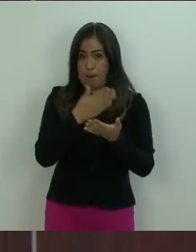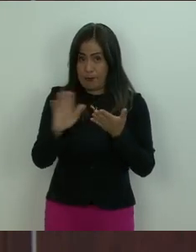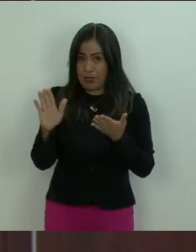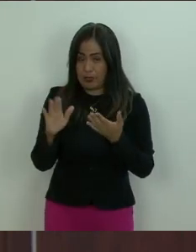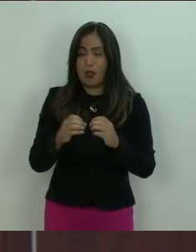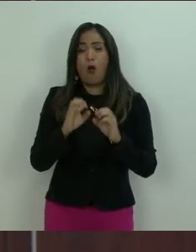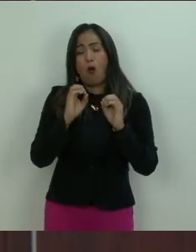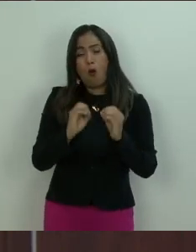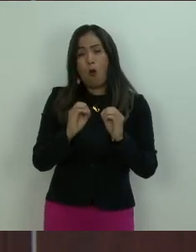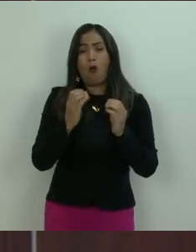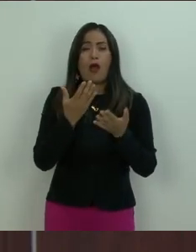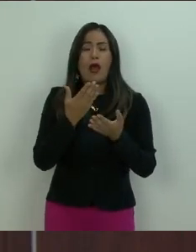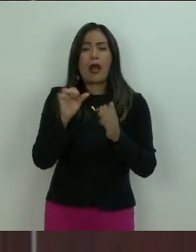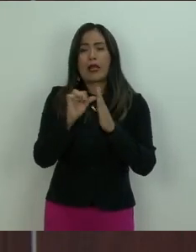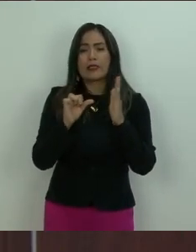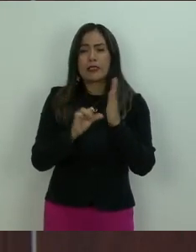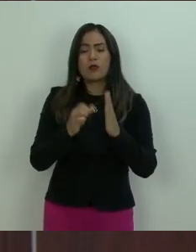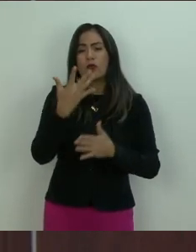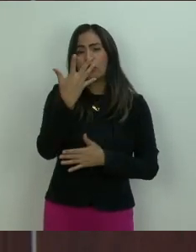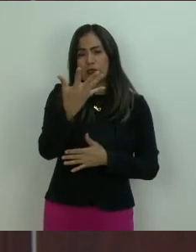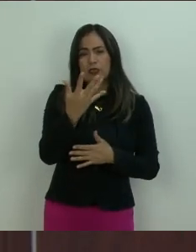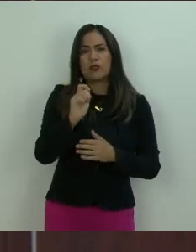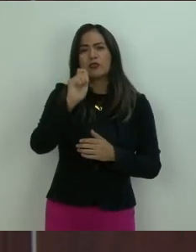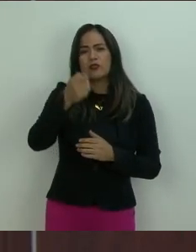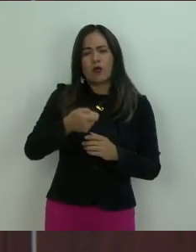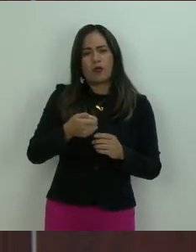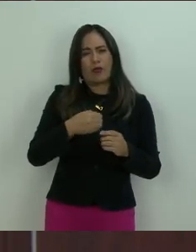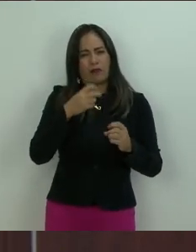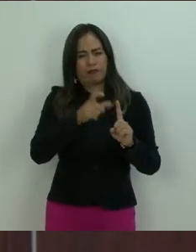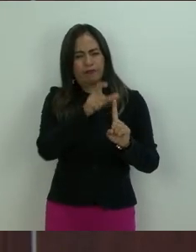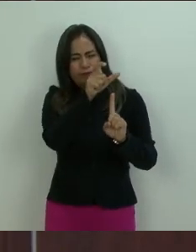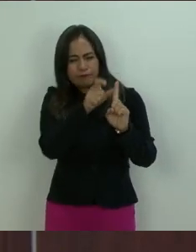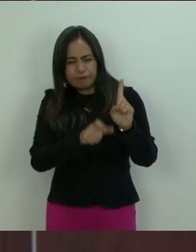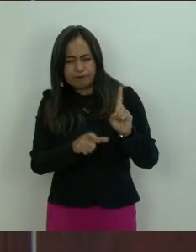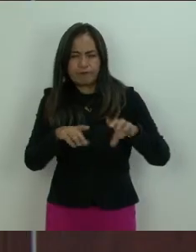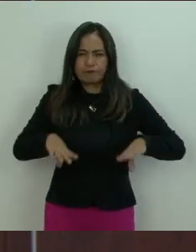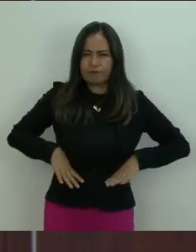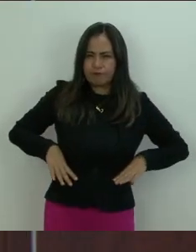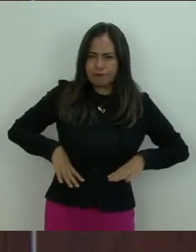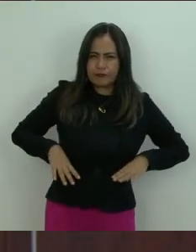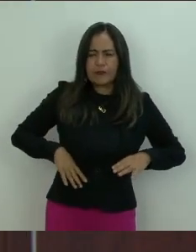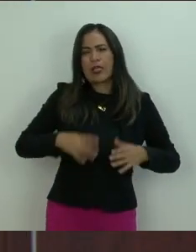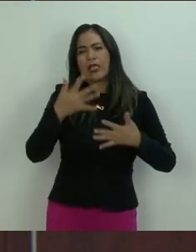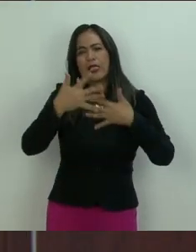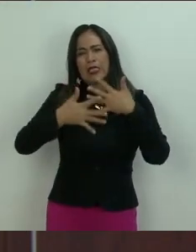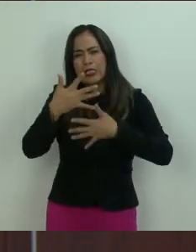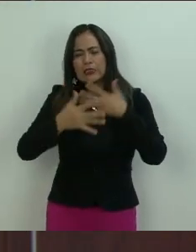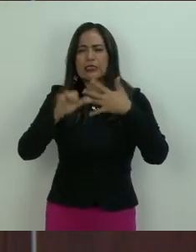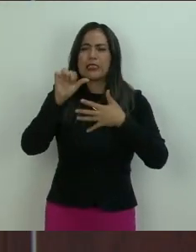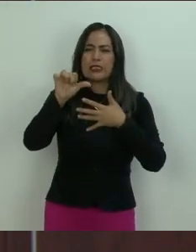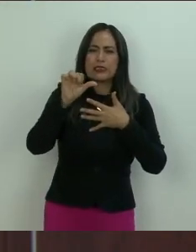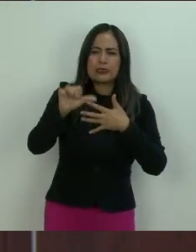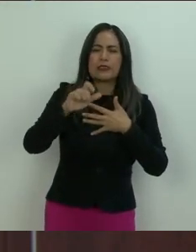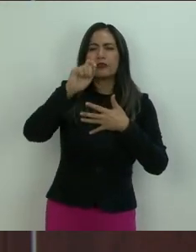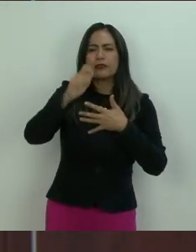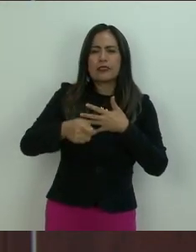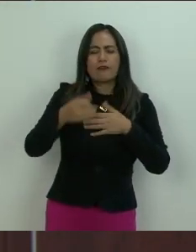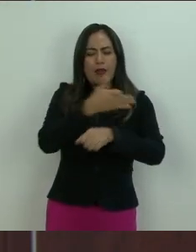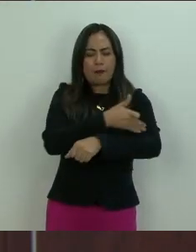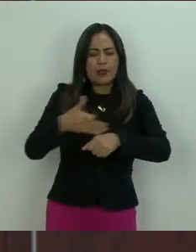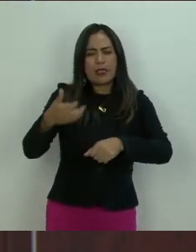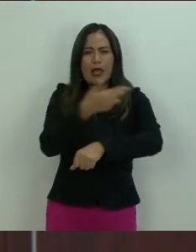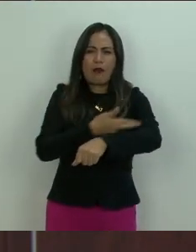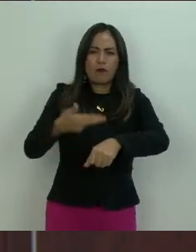separas del artículo 5, que tiene que ver con estereotipos, y no lo separas del 15 y 16, que tiene que ver con cómo se organiza la